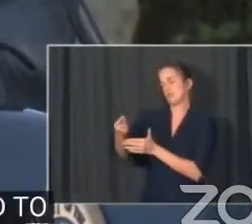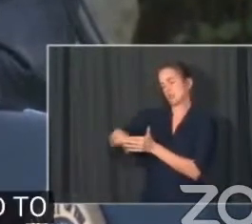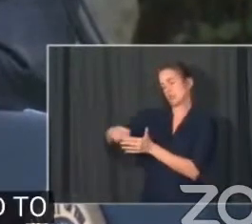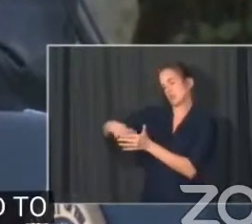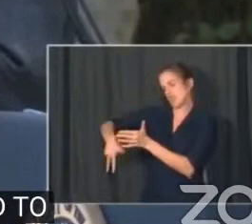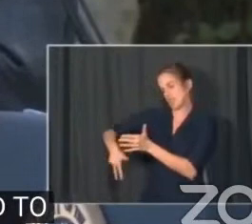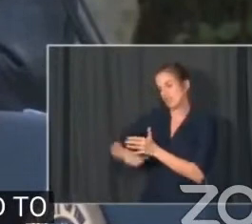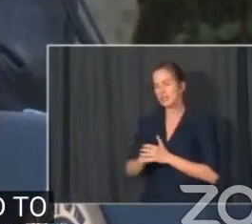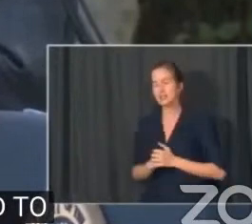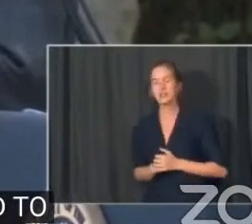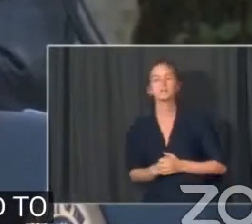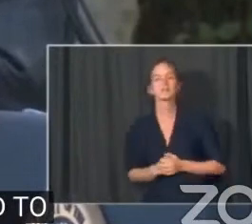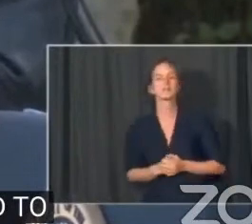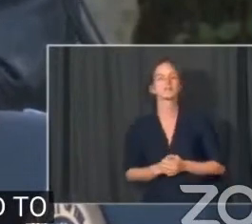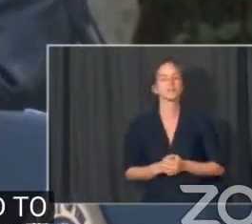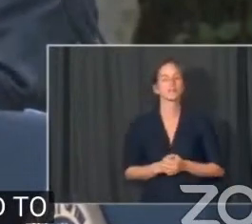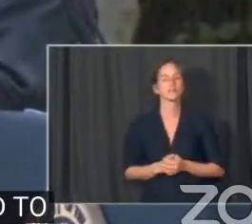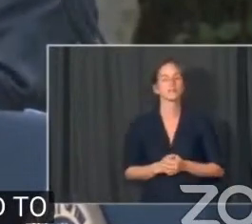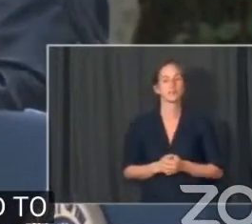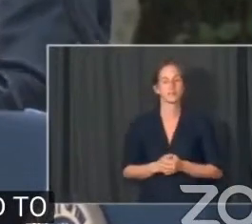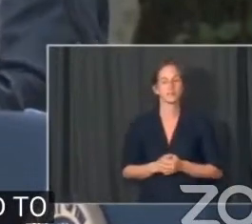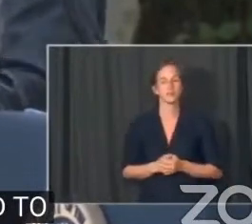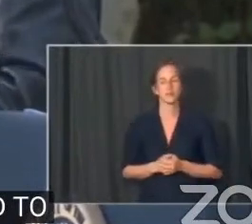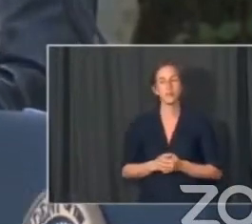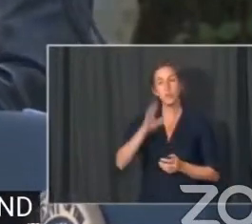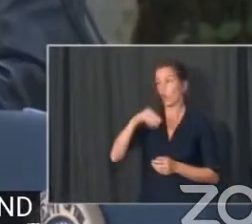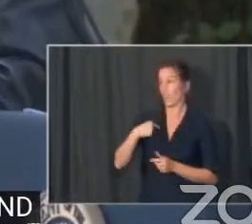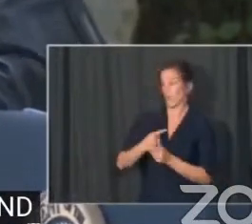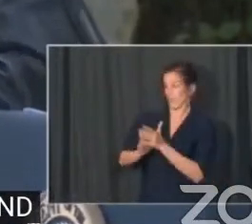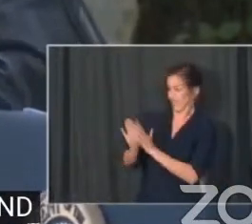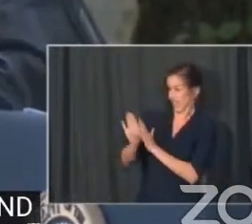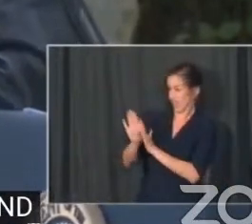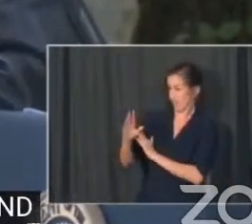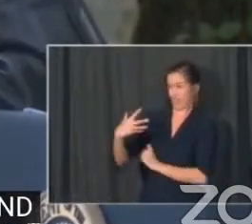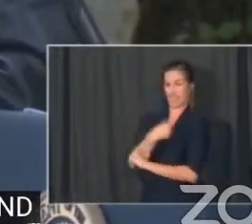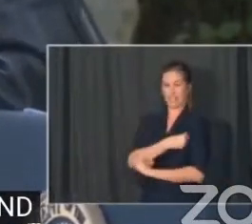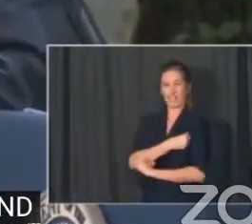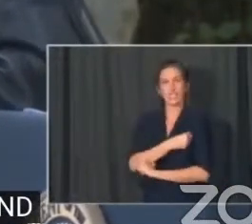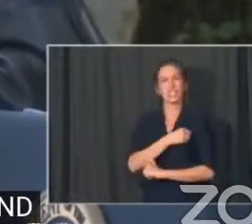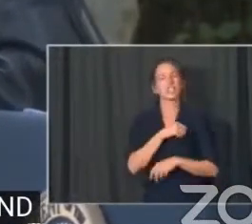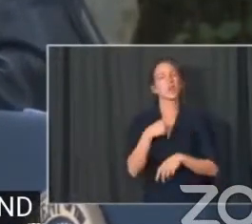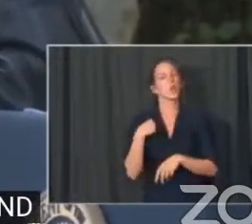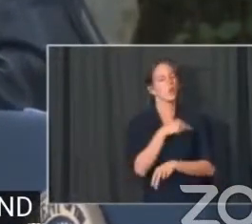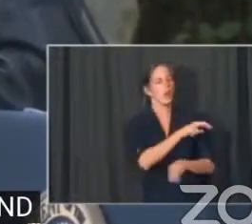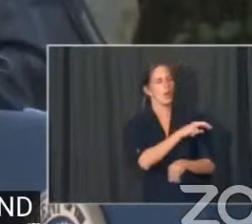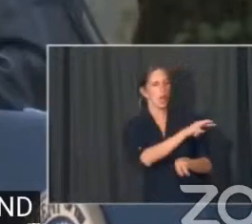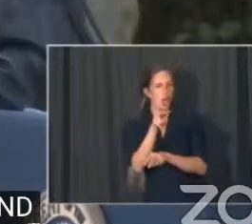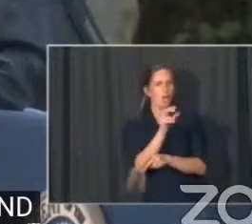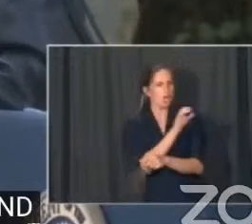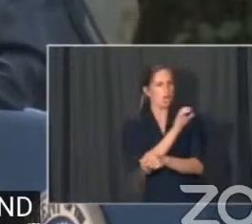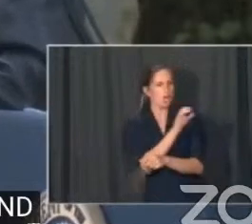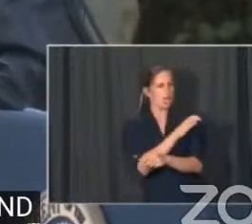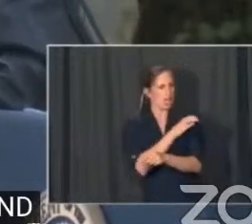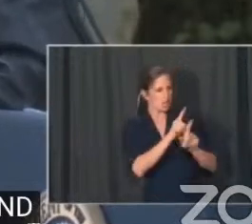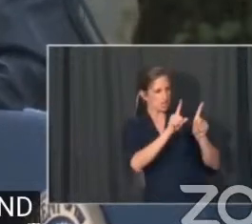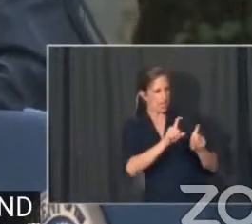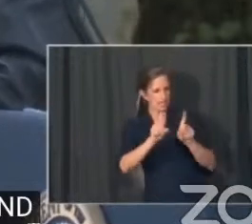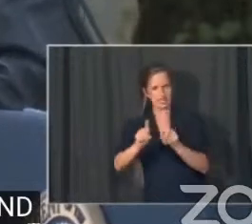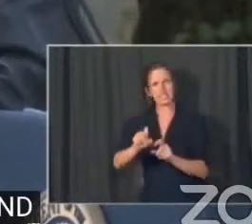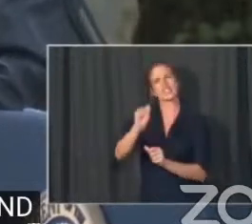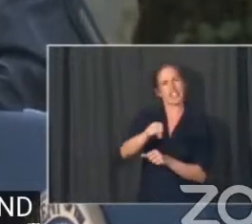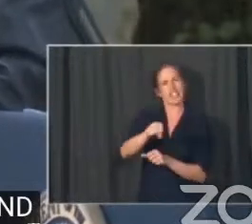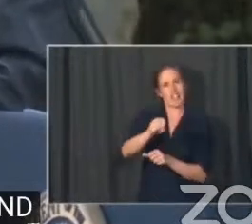Al menos estas dos vacunas están planeadas para empezar su fase ya final en pocas semanas. Y mientras